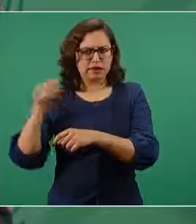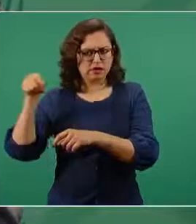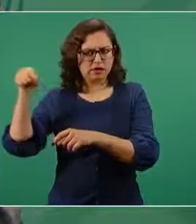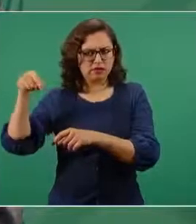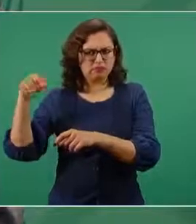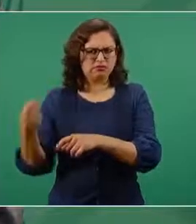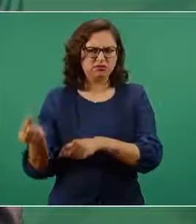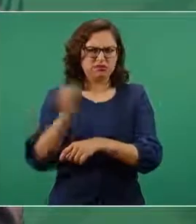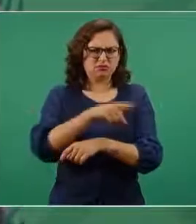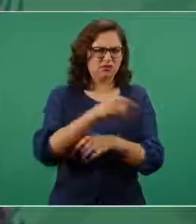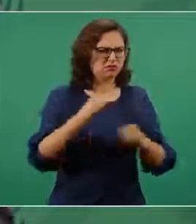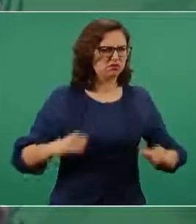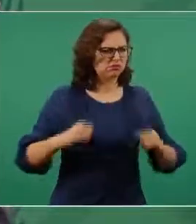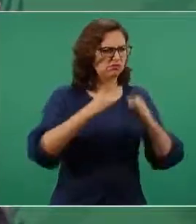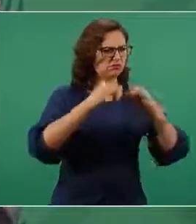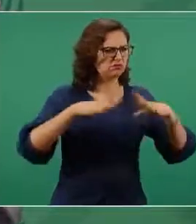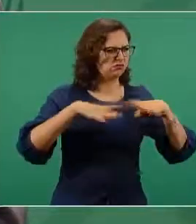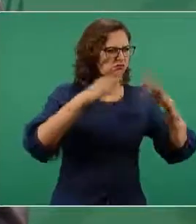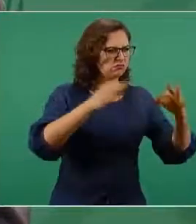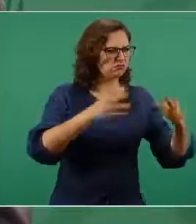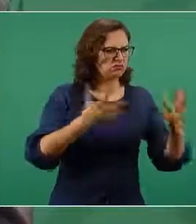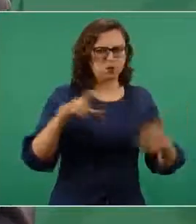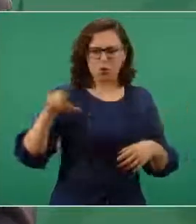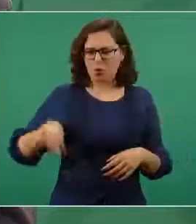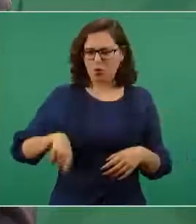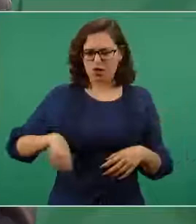los asuntos públicos, hacer cada vez más público